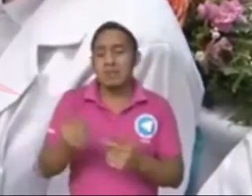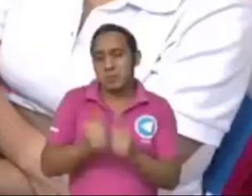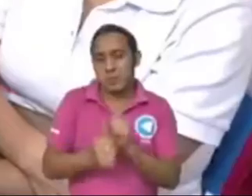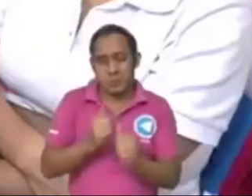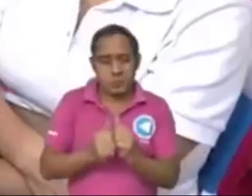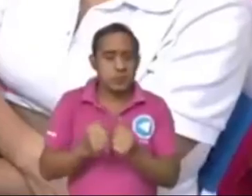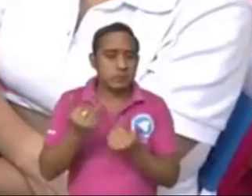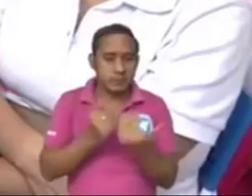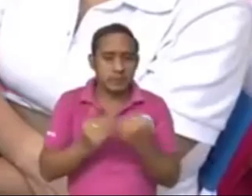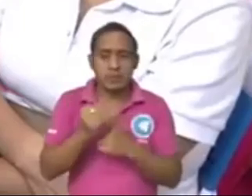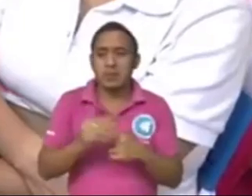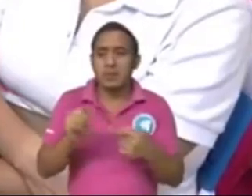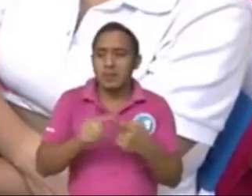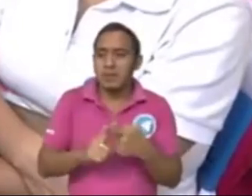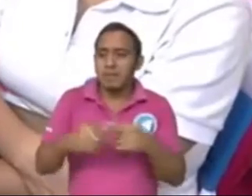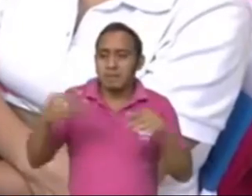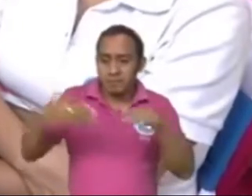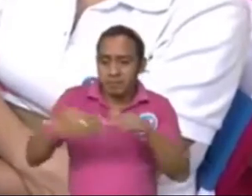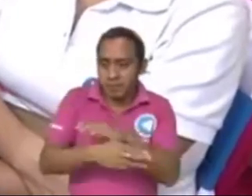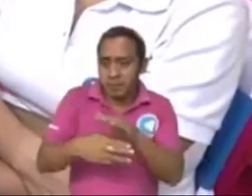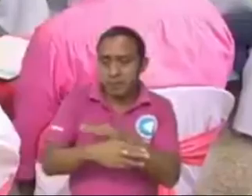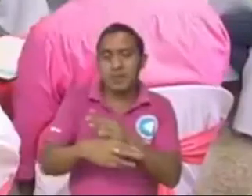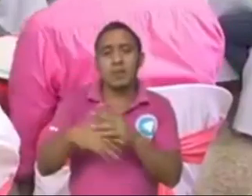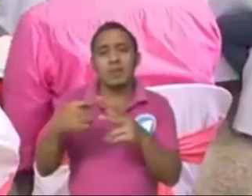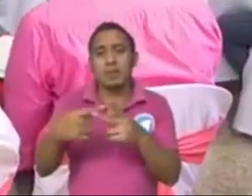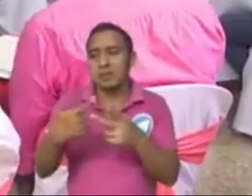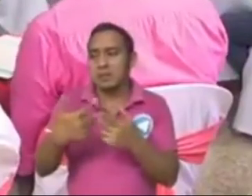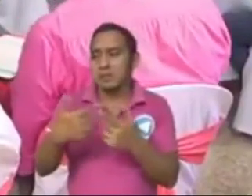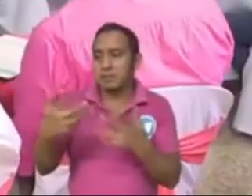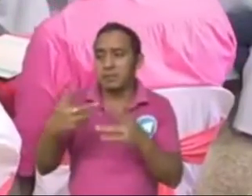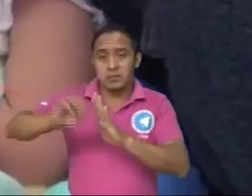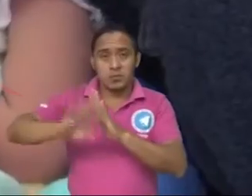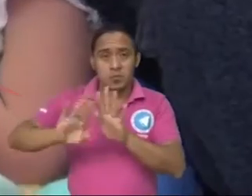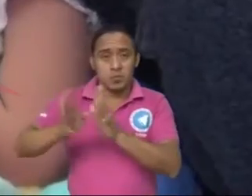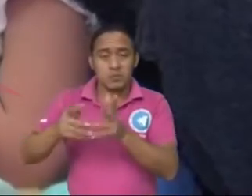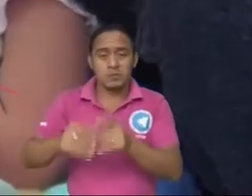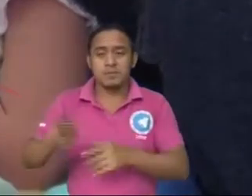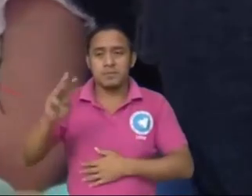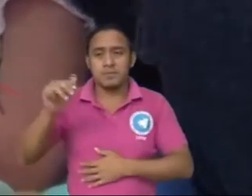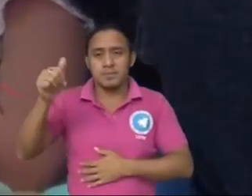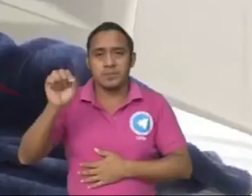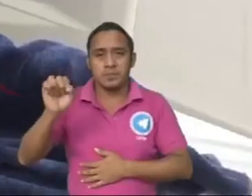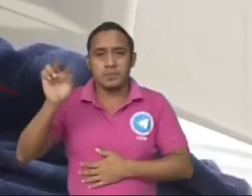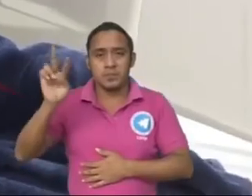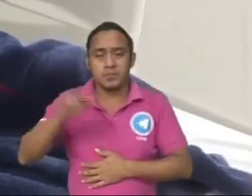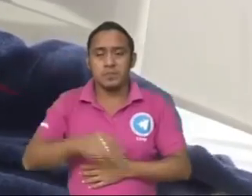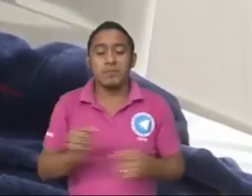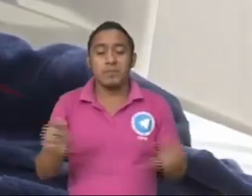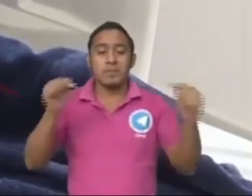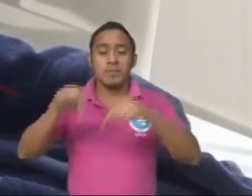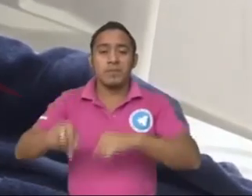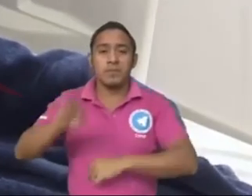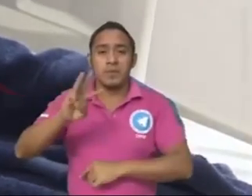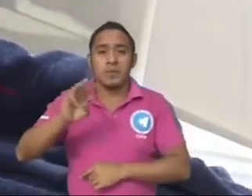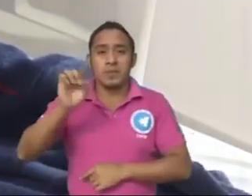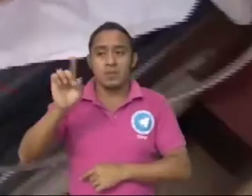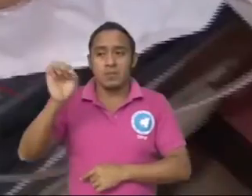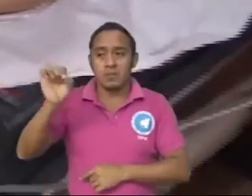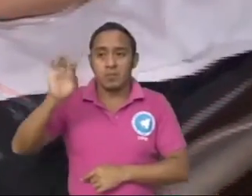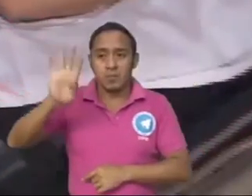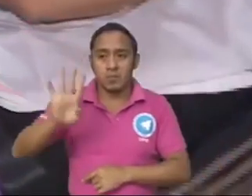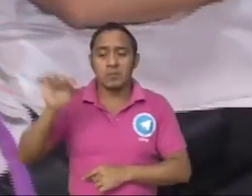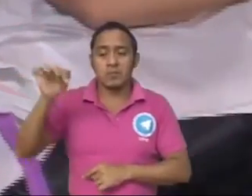enfermedades crónicas más frecuentes y las causas más usuales de muertes, permitiendo el desarrollo de acciones en la prevención de